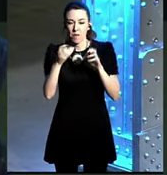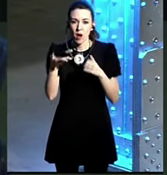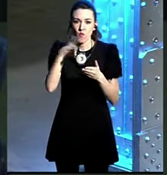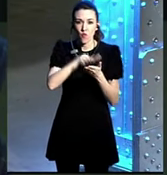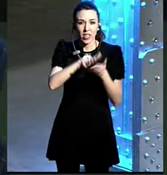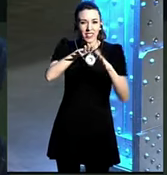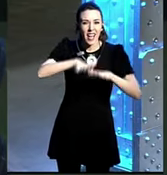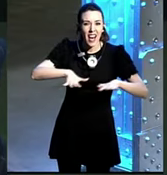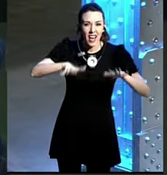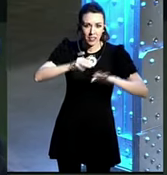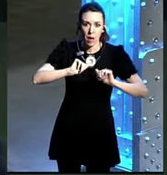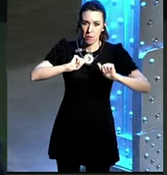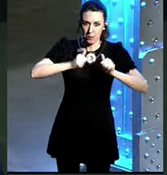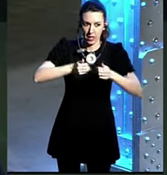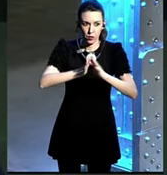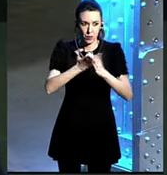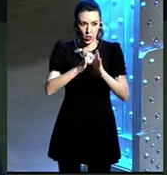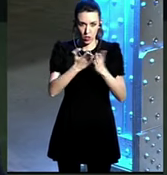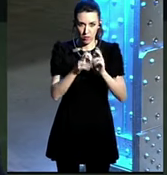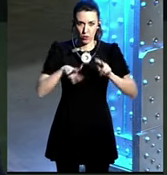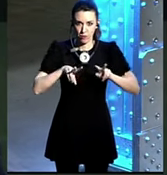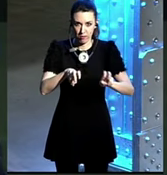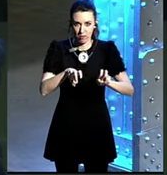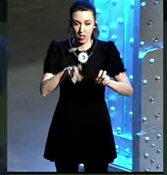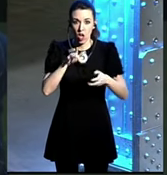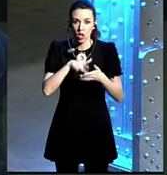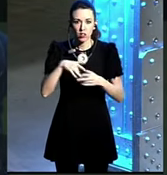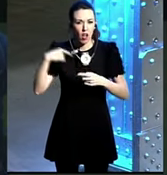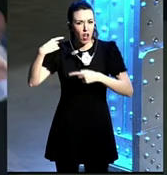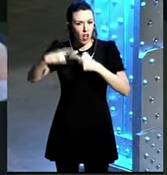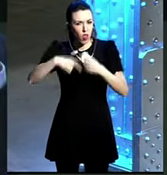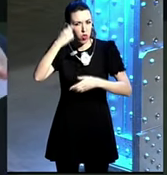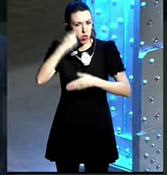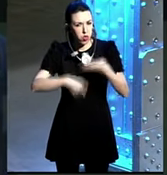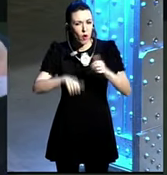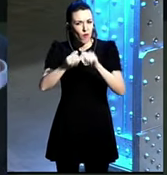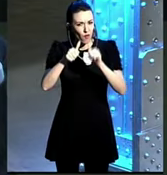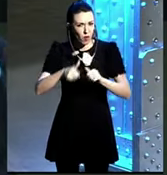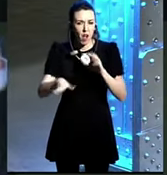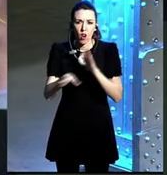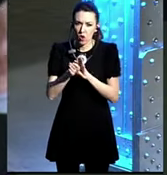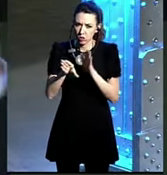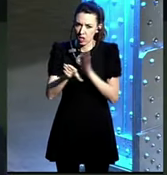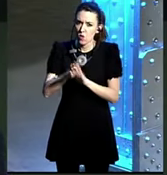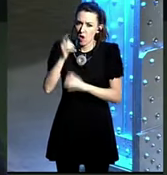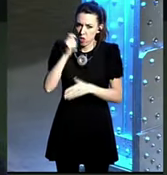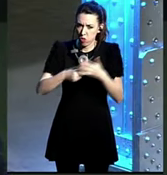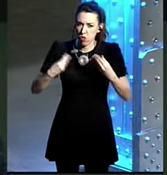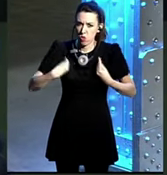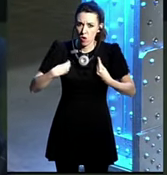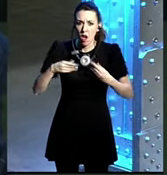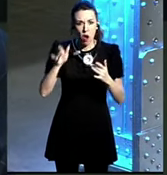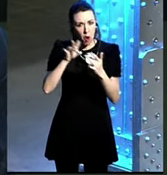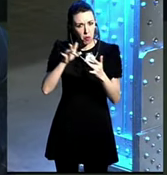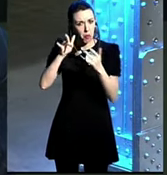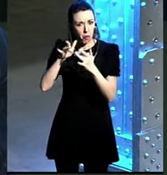lenta era más bien al principio. Bueno, había tenido un trayecto muy duro y de hecho de muchas formas sigue teniendo un trayecto muy duro. Mantengo